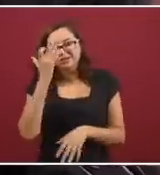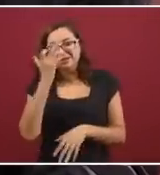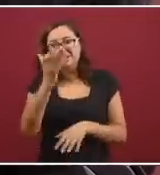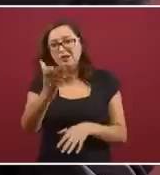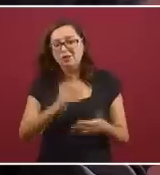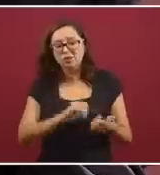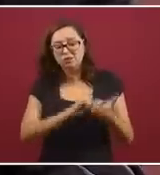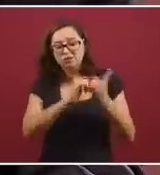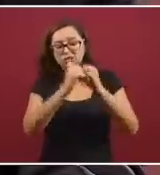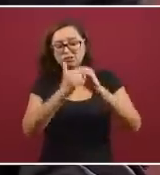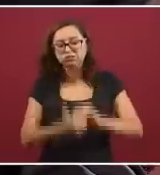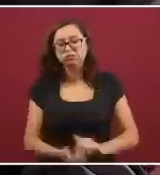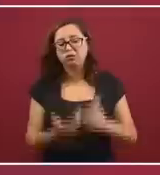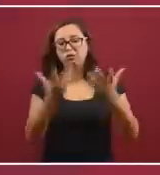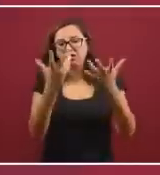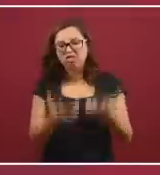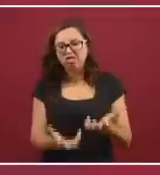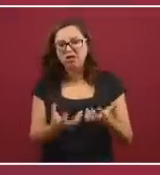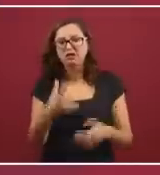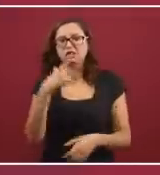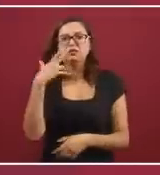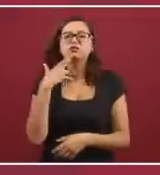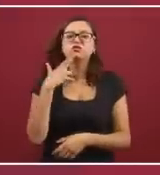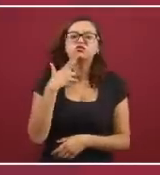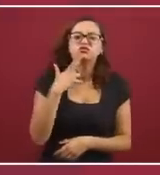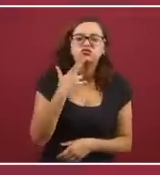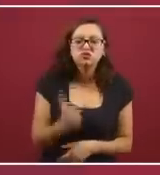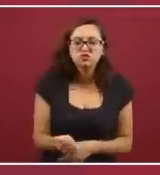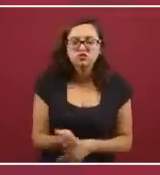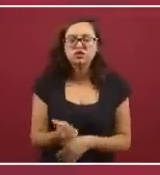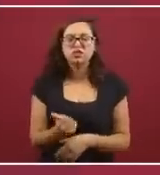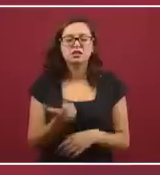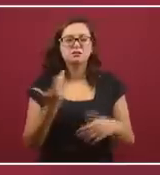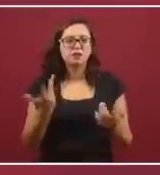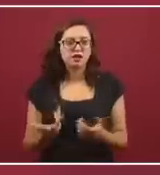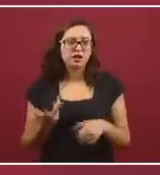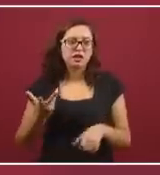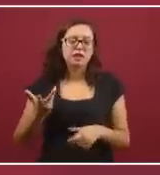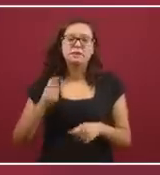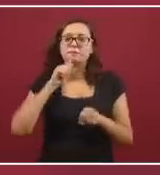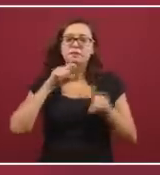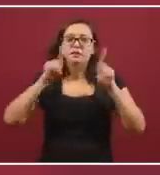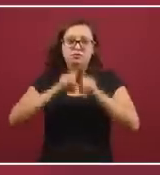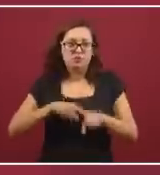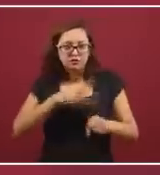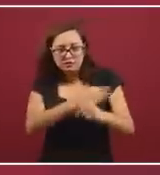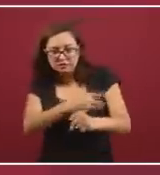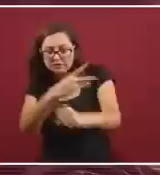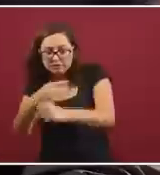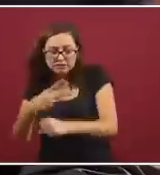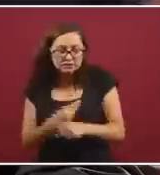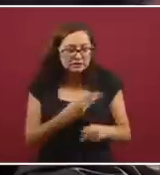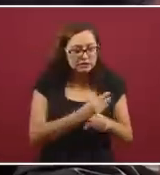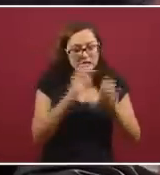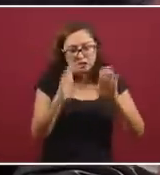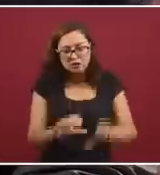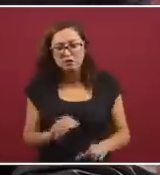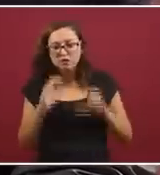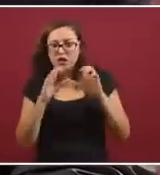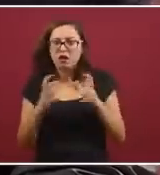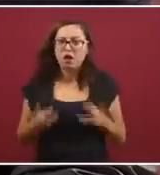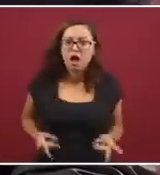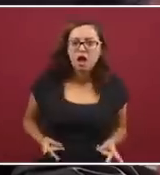para que no se gaste más en el mantenimiento en la conservación